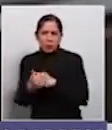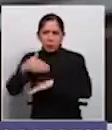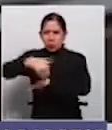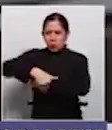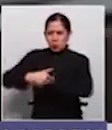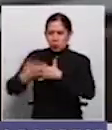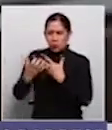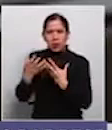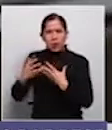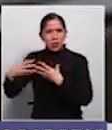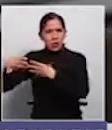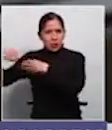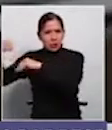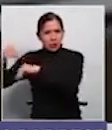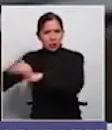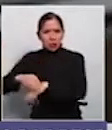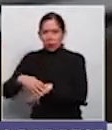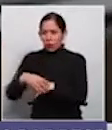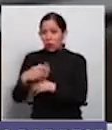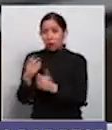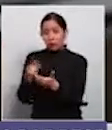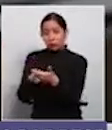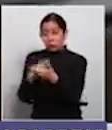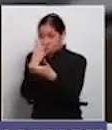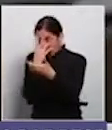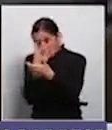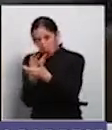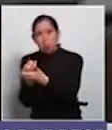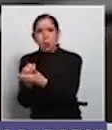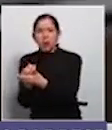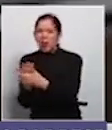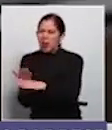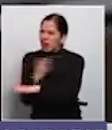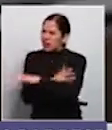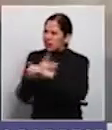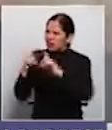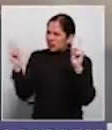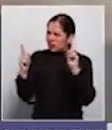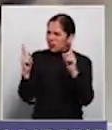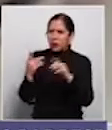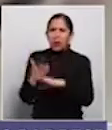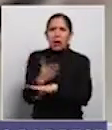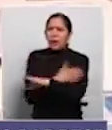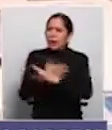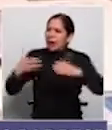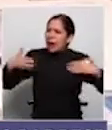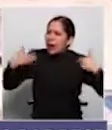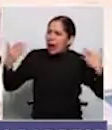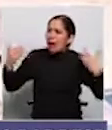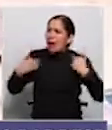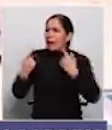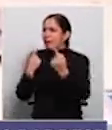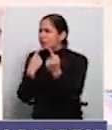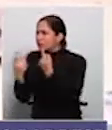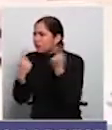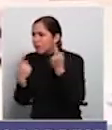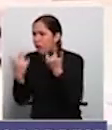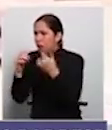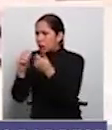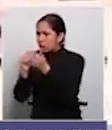que del patrón que un niño adolescente tenía, ser alegre, ser comunicativo, empieza a tener